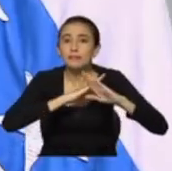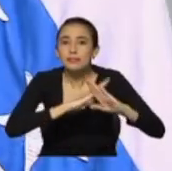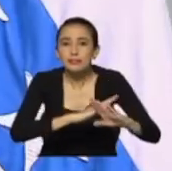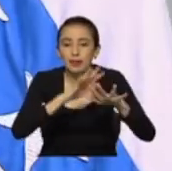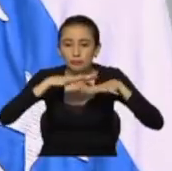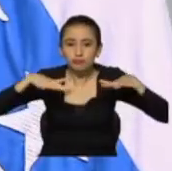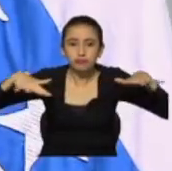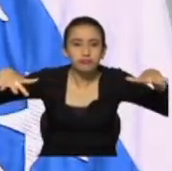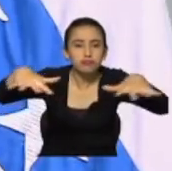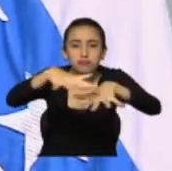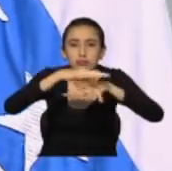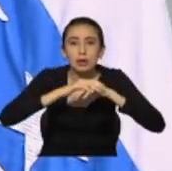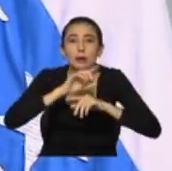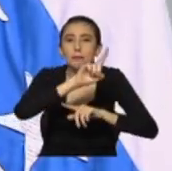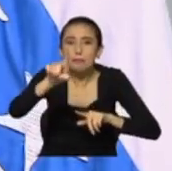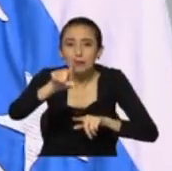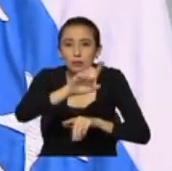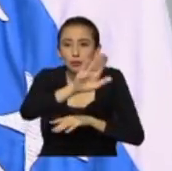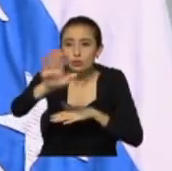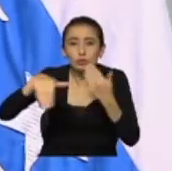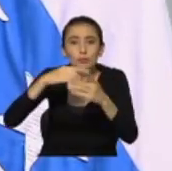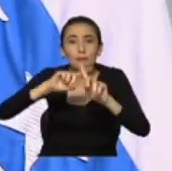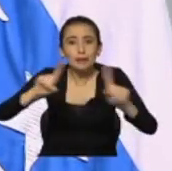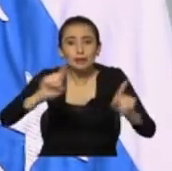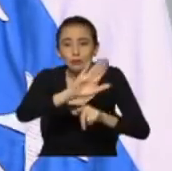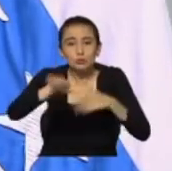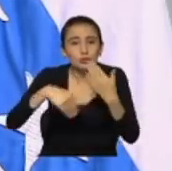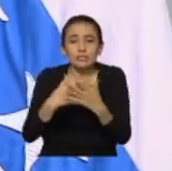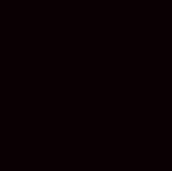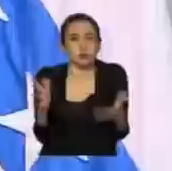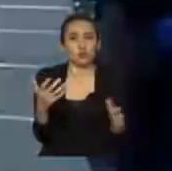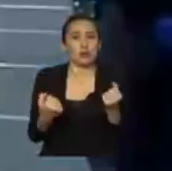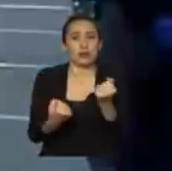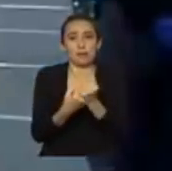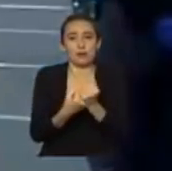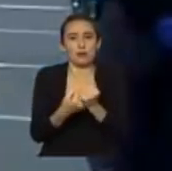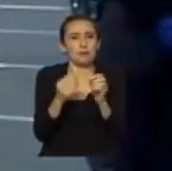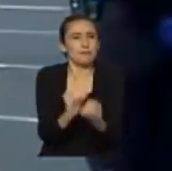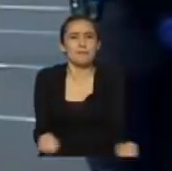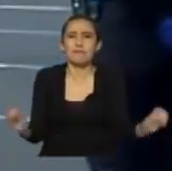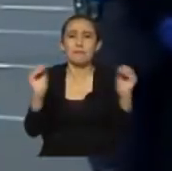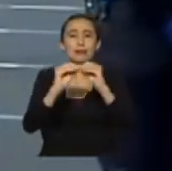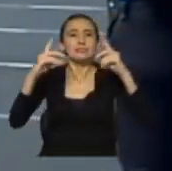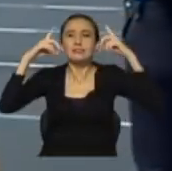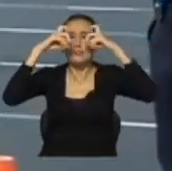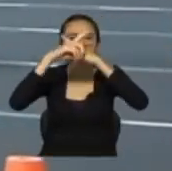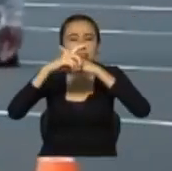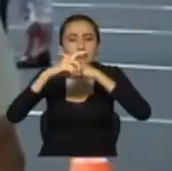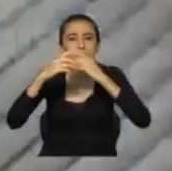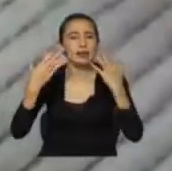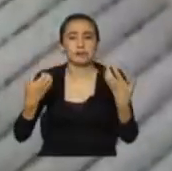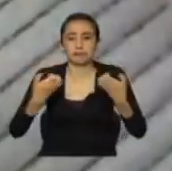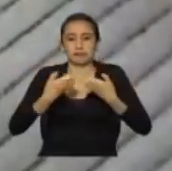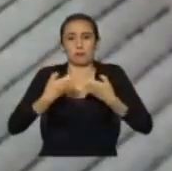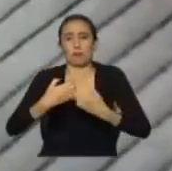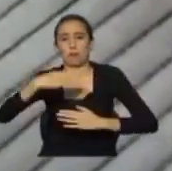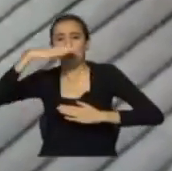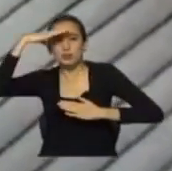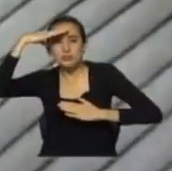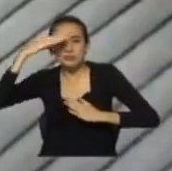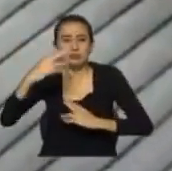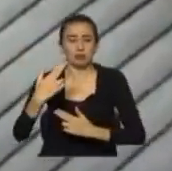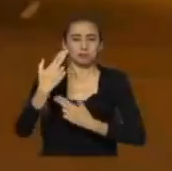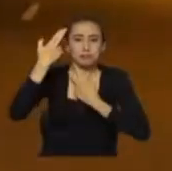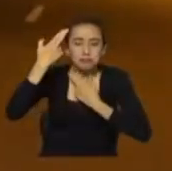pero sin su apoyo todo será mucho más difícil nuestras fuerzas de seguridad están dando lo mejor de sí